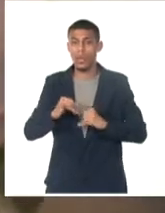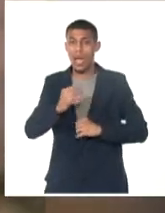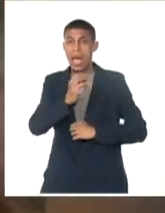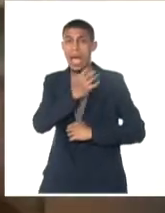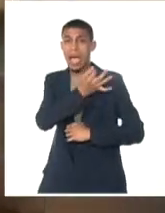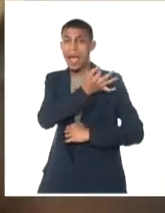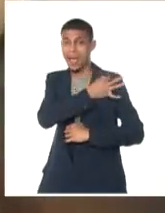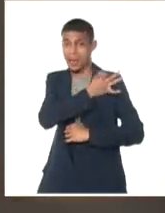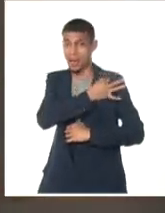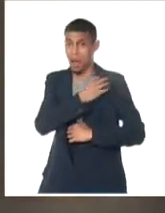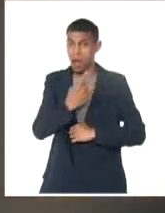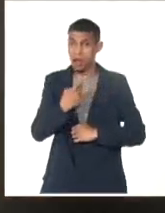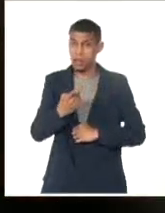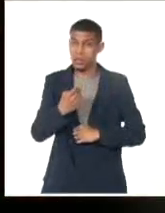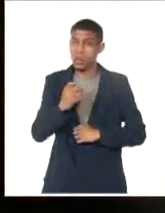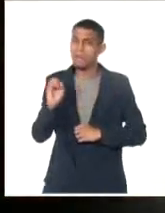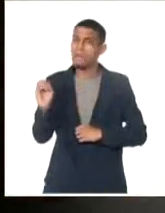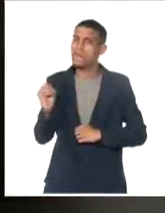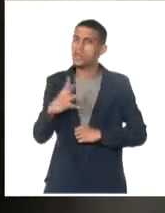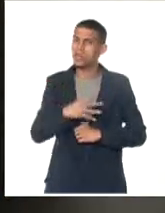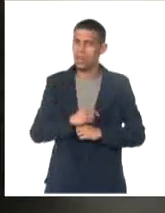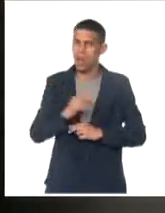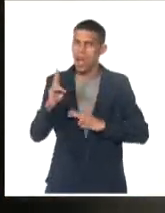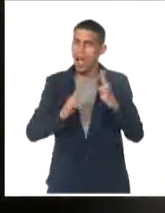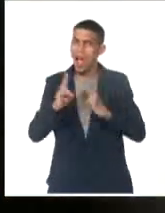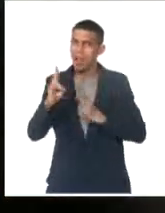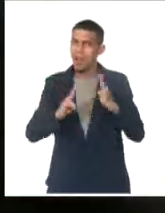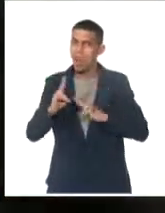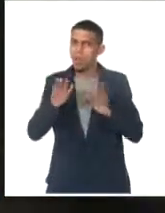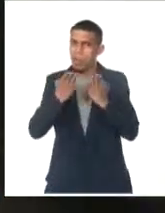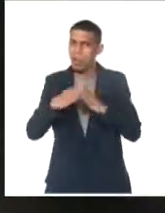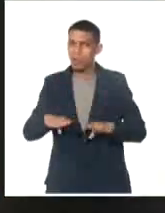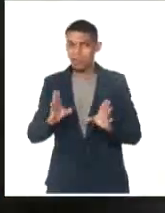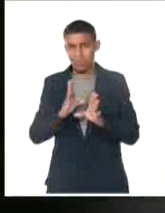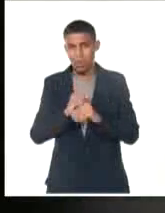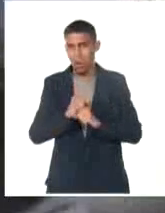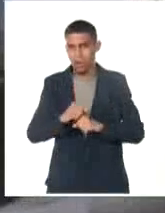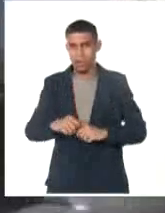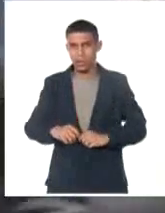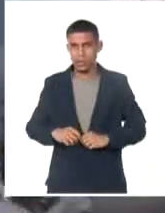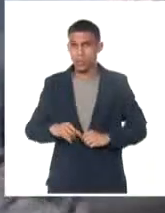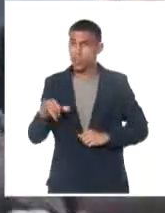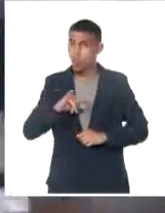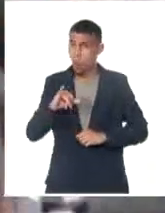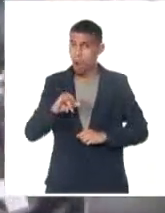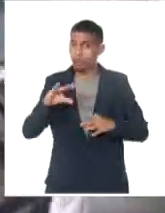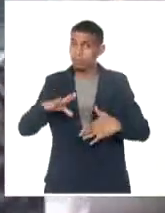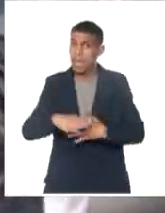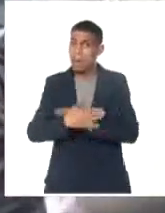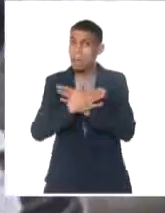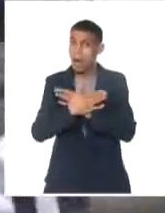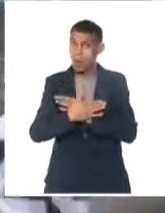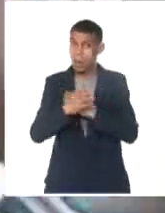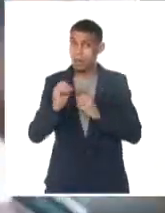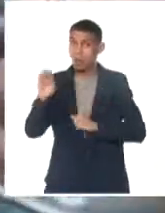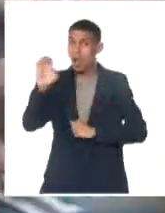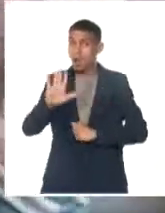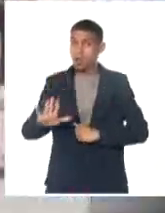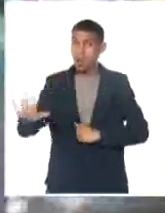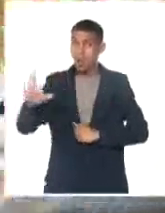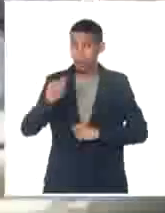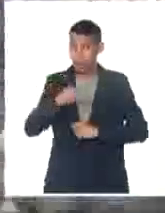Burhan ha desmentido que exista un acuerdo para el alivio temporal. Trascendió además que el embajador de la Unión Europea en Jartum